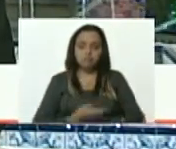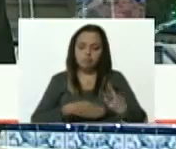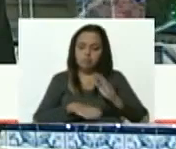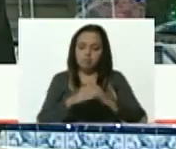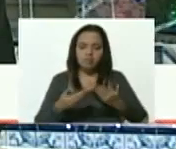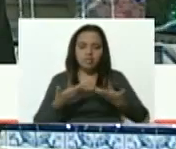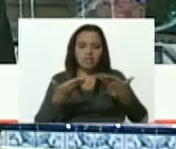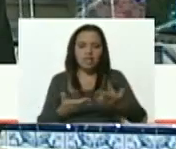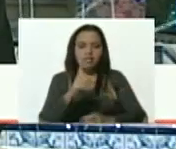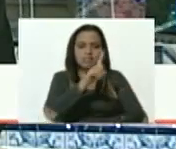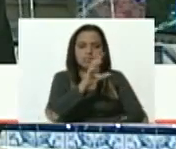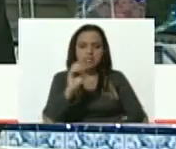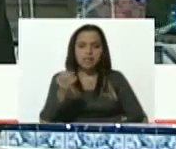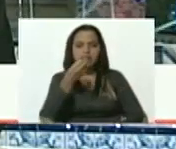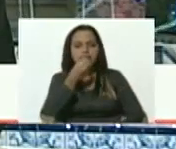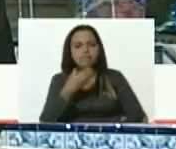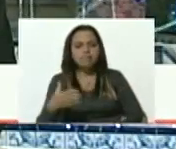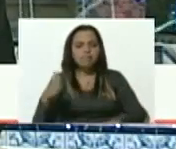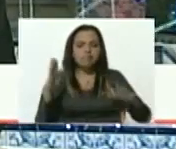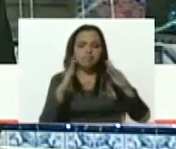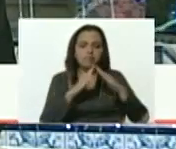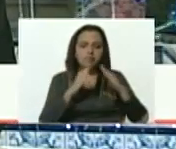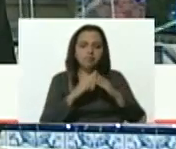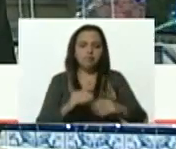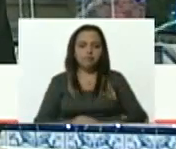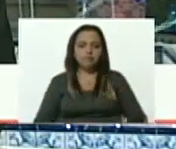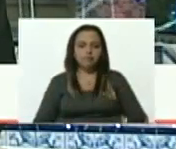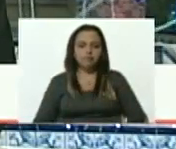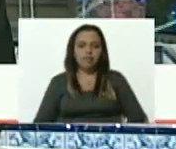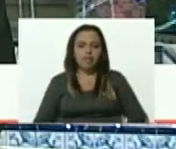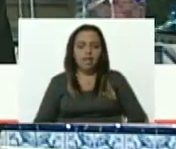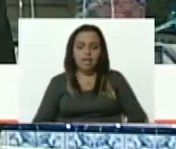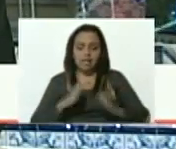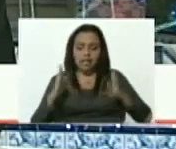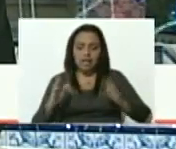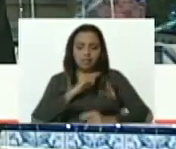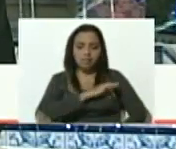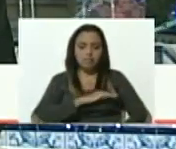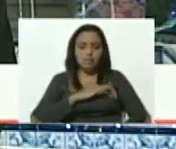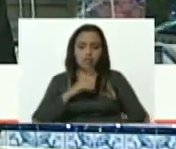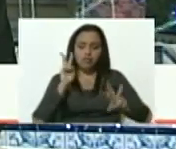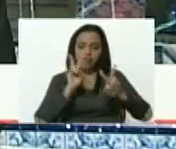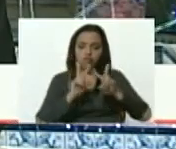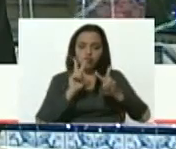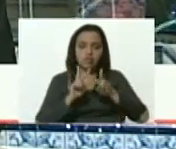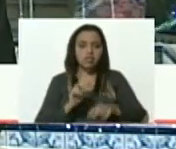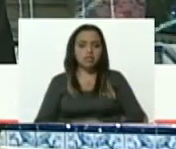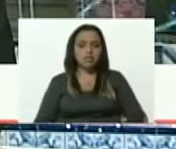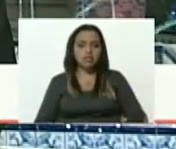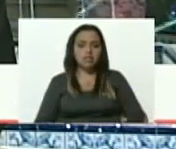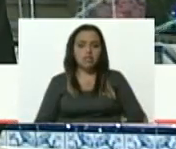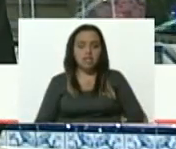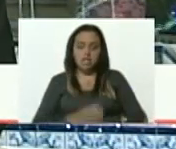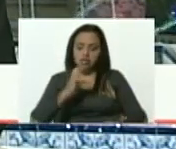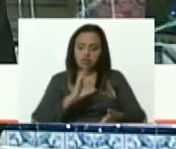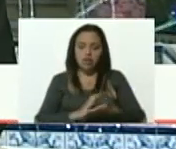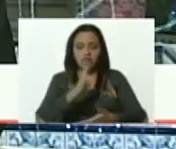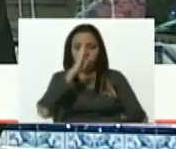entregar 100 hermosas viviendas de la gran misión Vivienda Venezuela en Ciudad